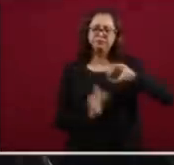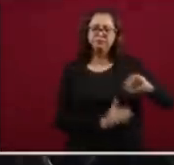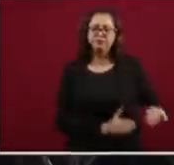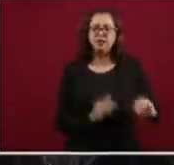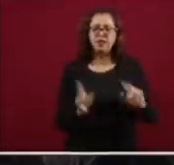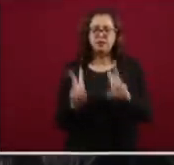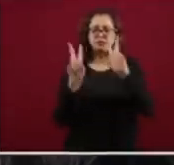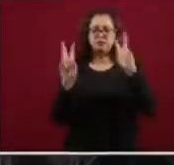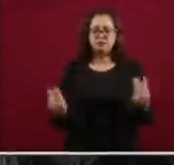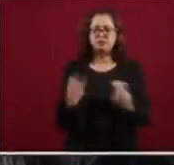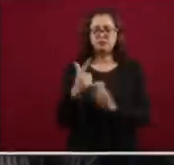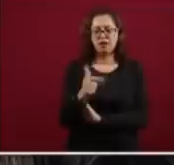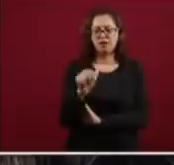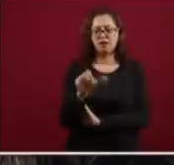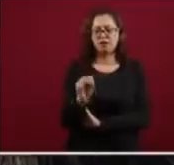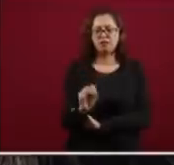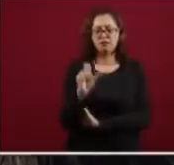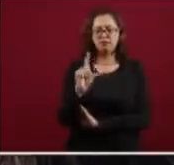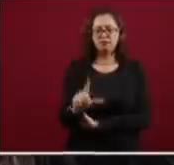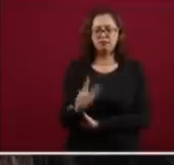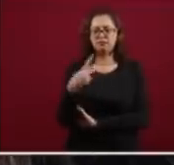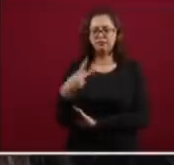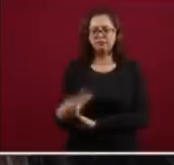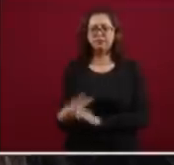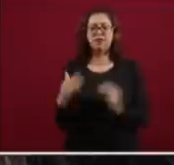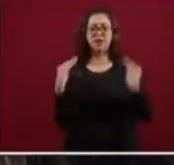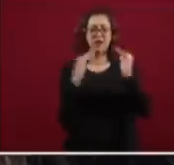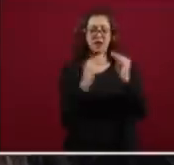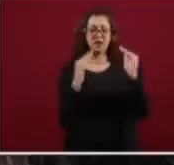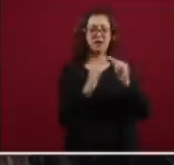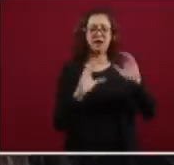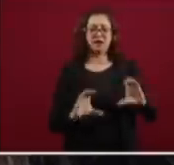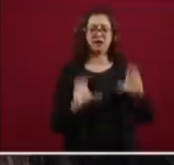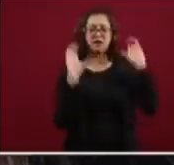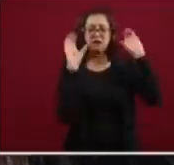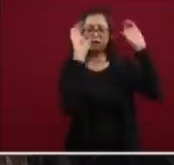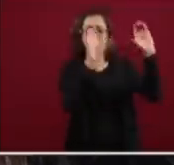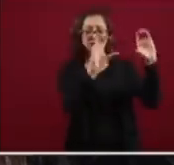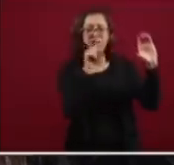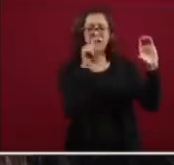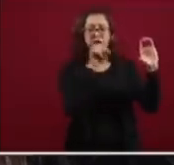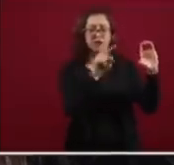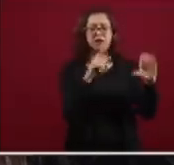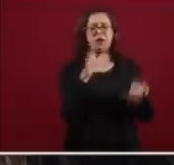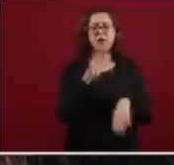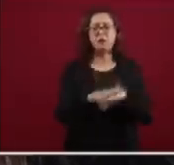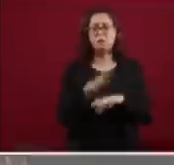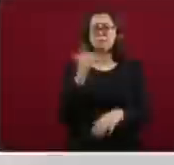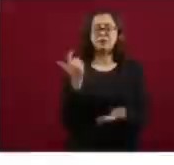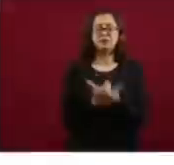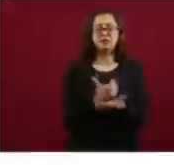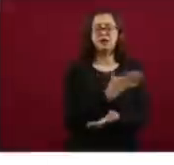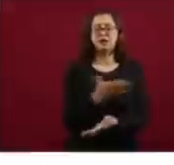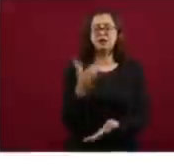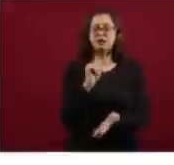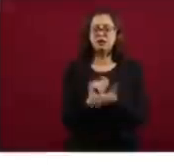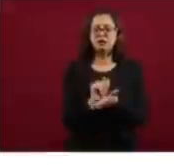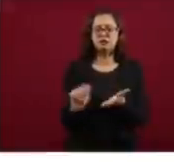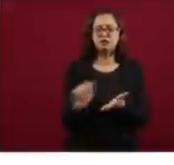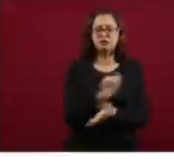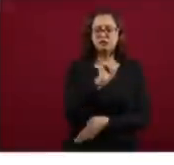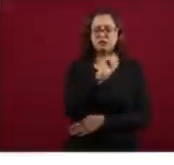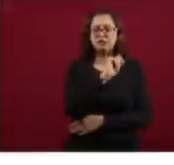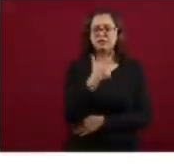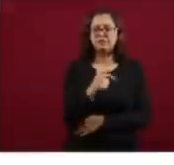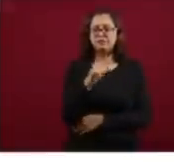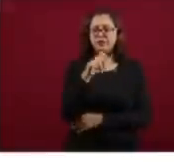en el gas lp y tenemos para tanques estacionarios el precio más alto en tlahuac ciudad de mexico gas express nieto